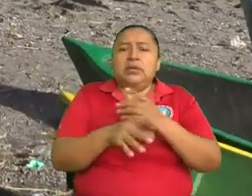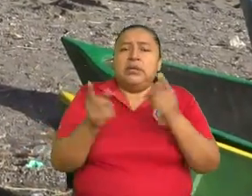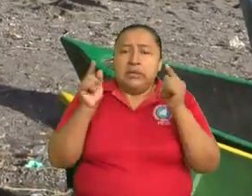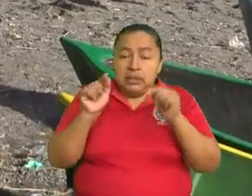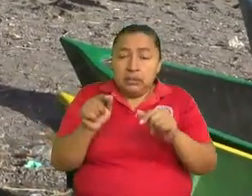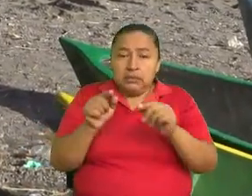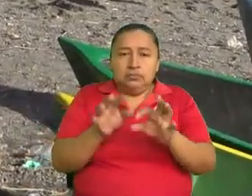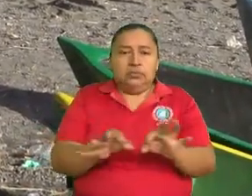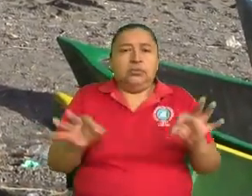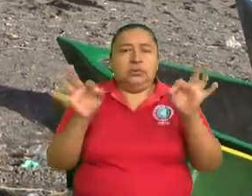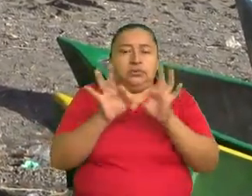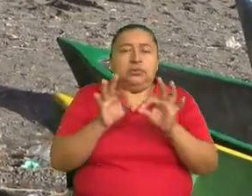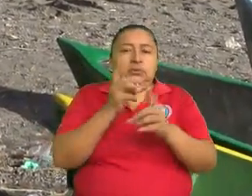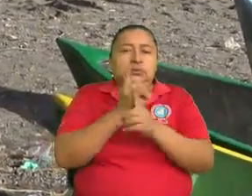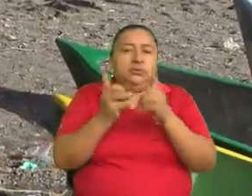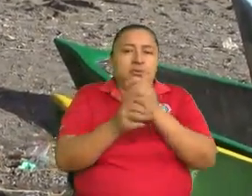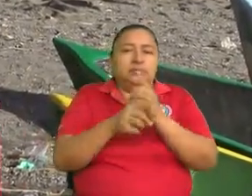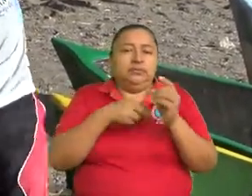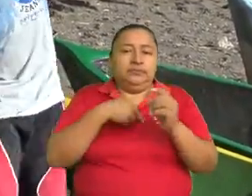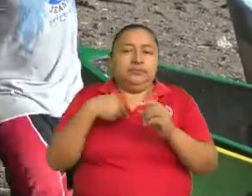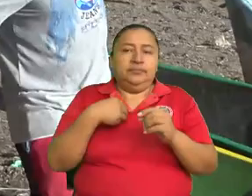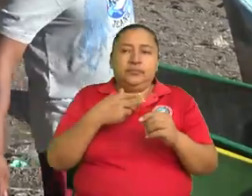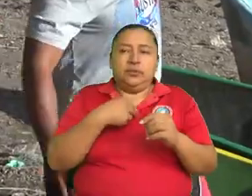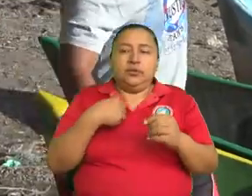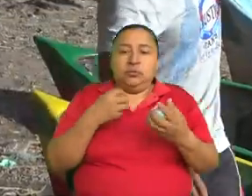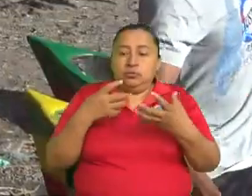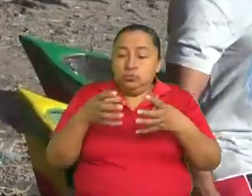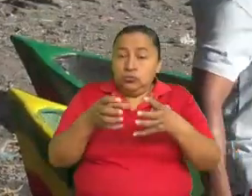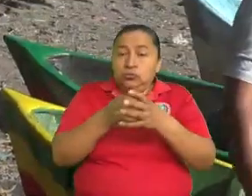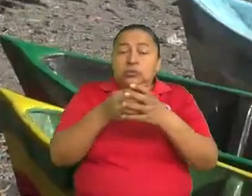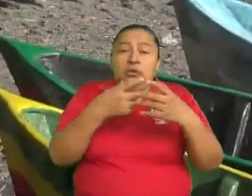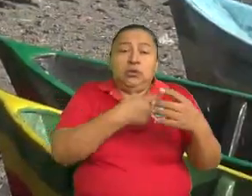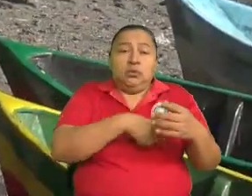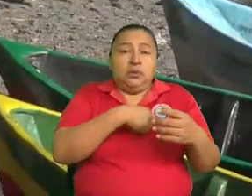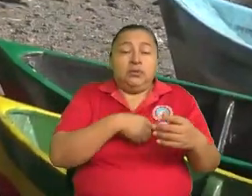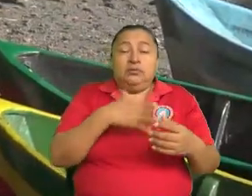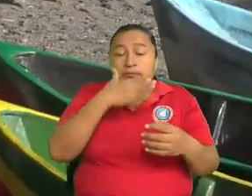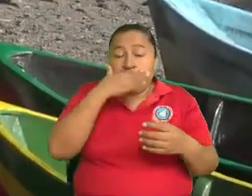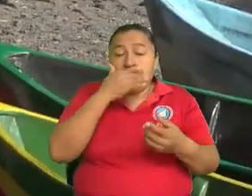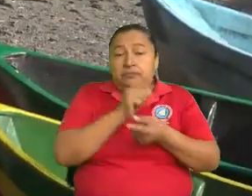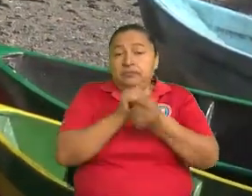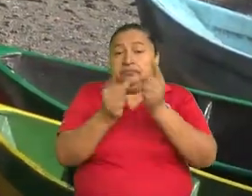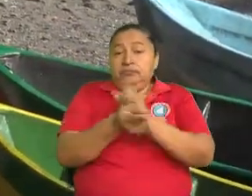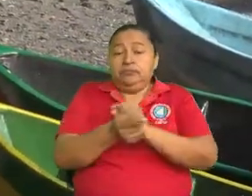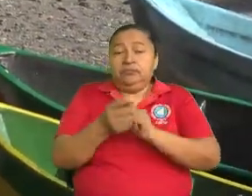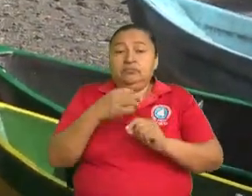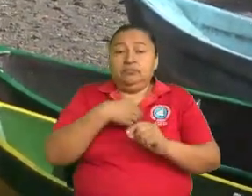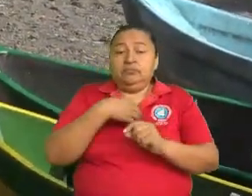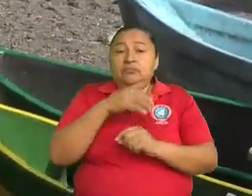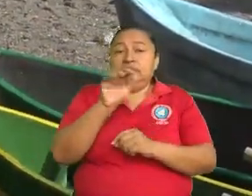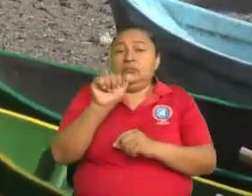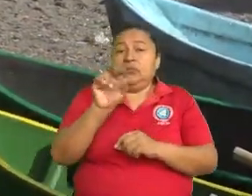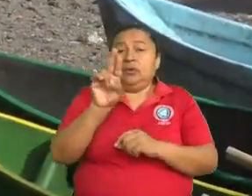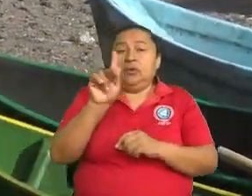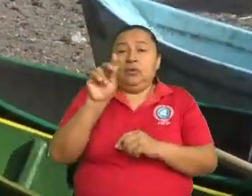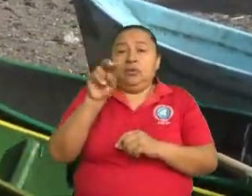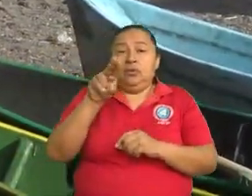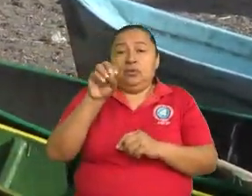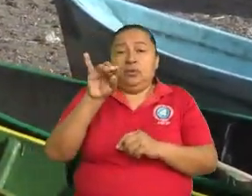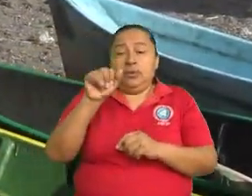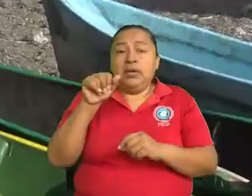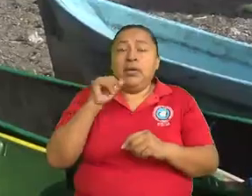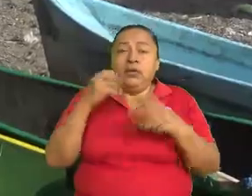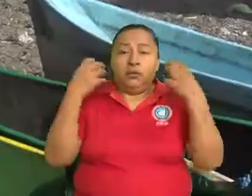justamente, eso es lo que hizo con la autonomía escolar la revolución, ¿no? La autonomía